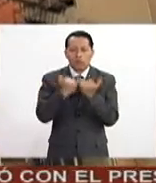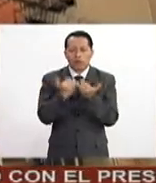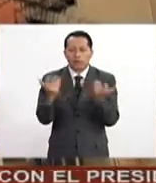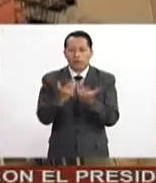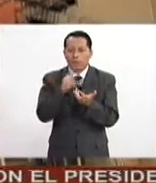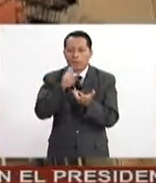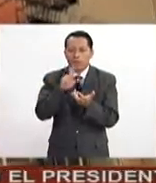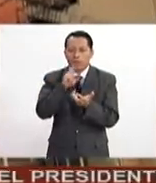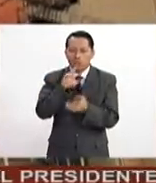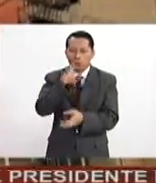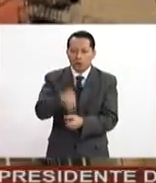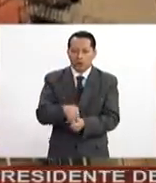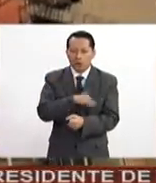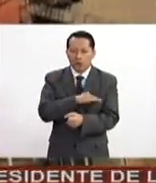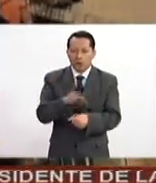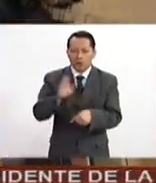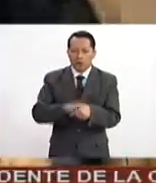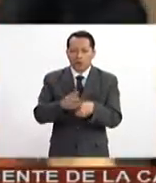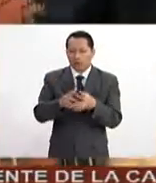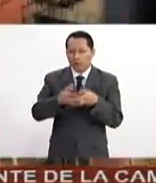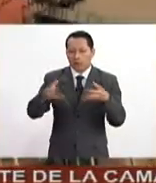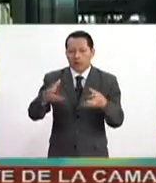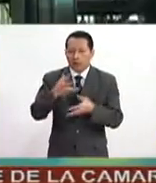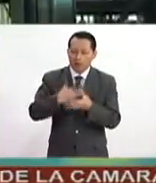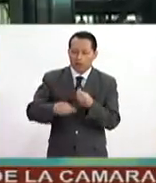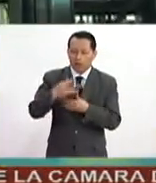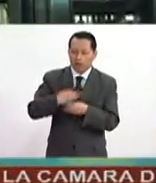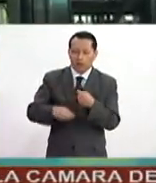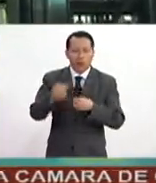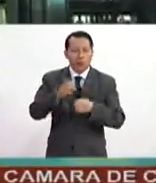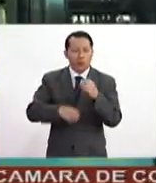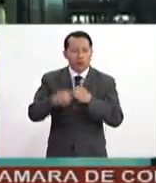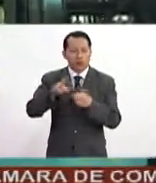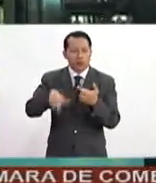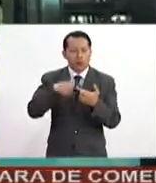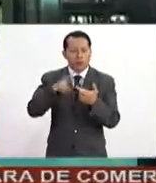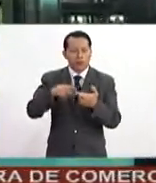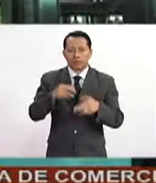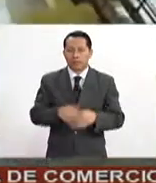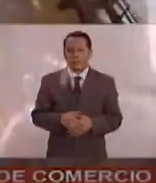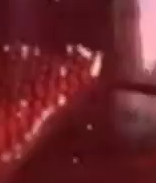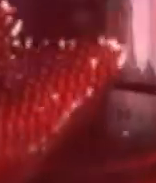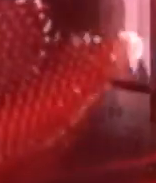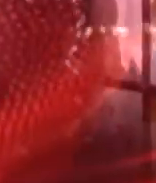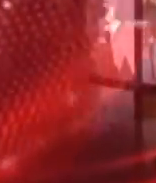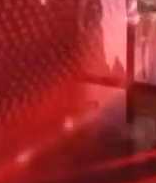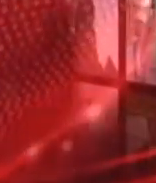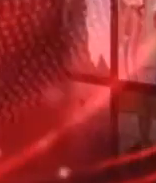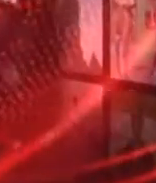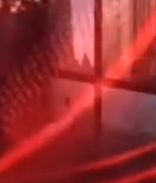productivas mejor integradas a fin de ampliar el intercambio comercial en la región.